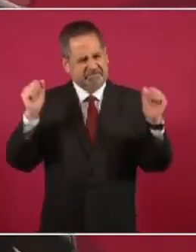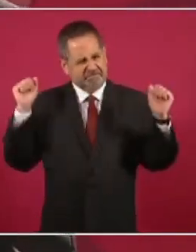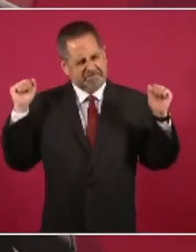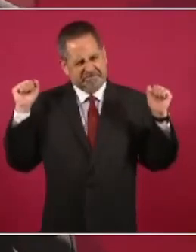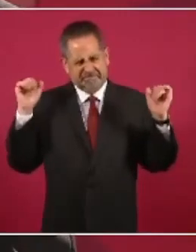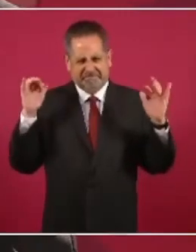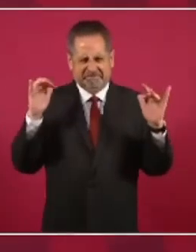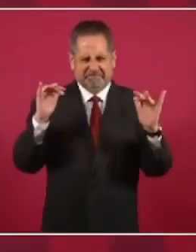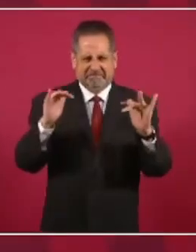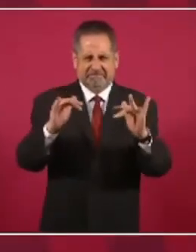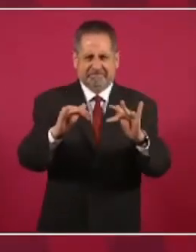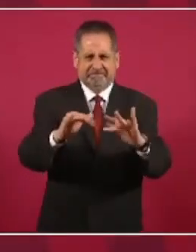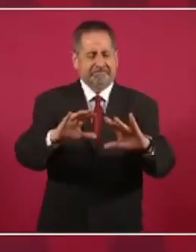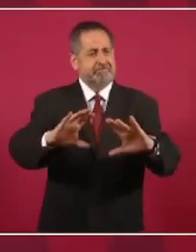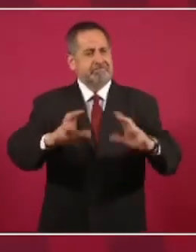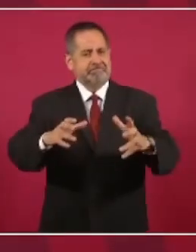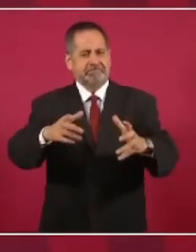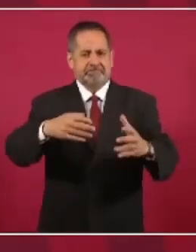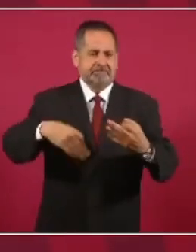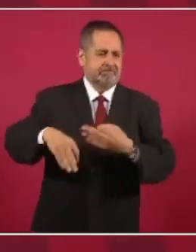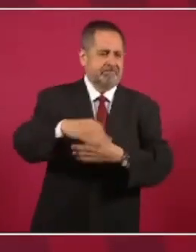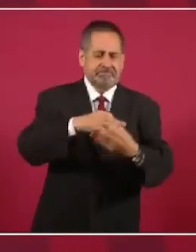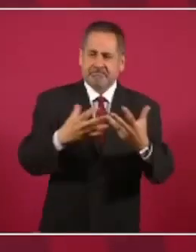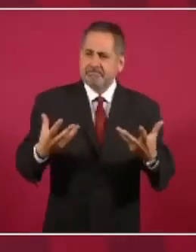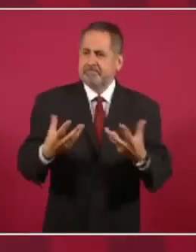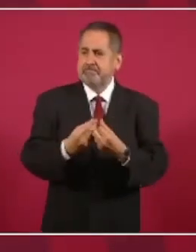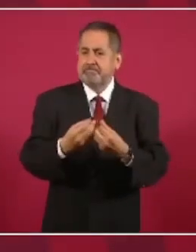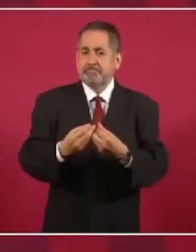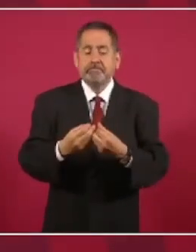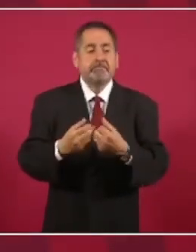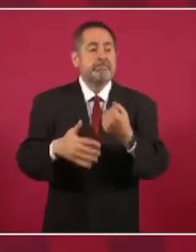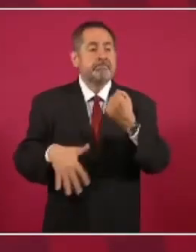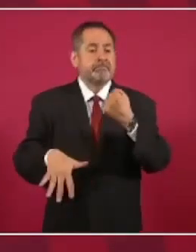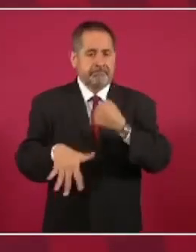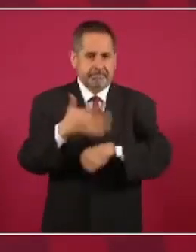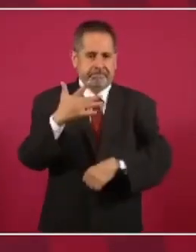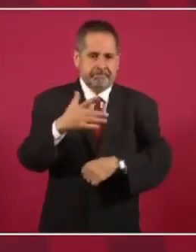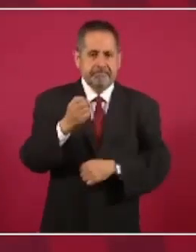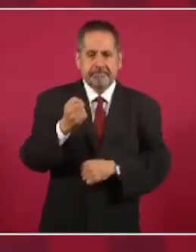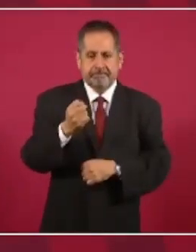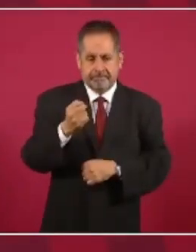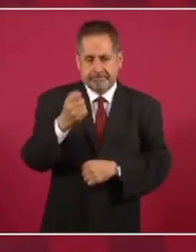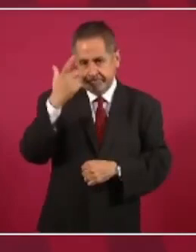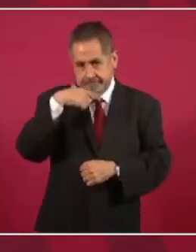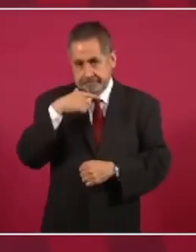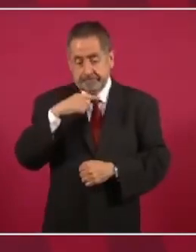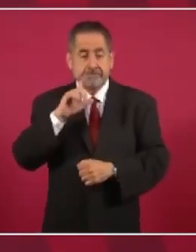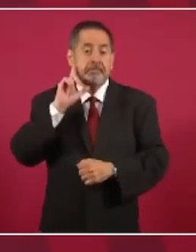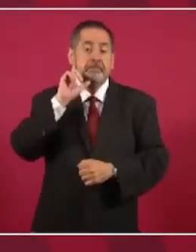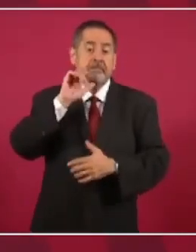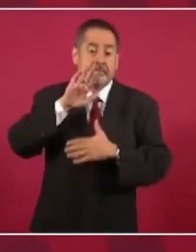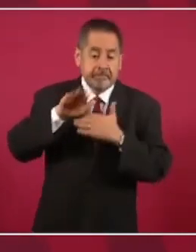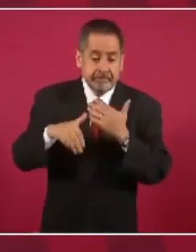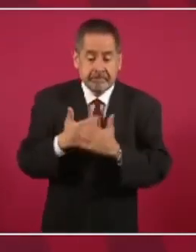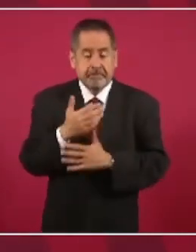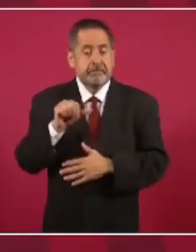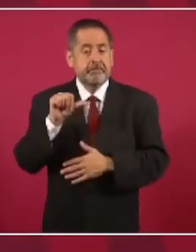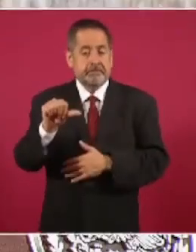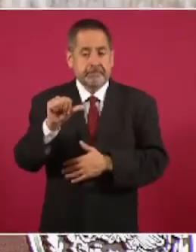todos juntos el día 15. Y el 16 es el